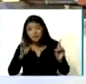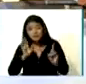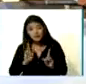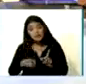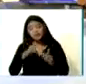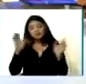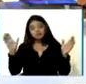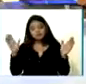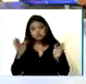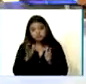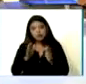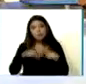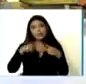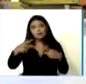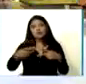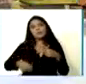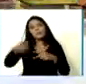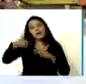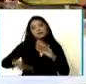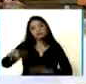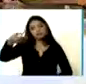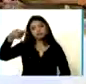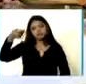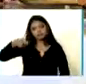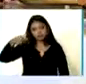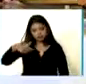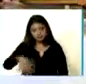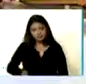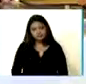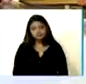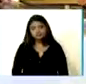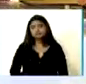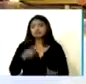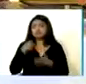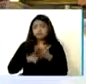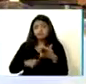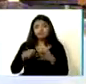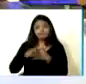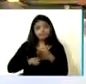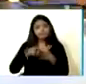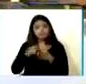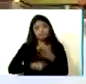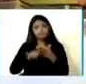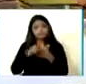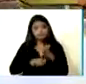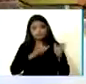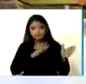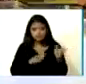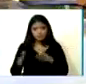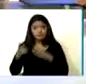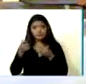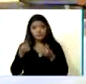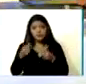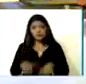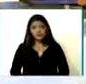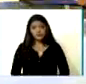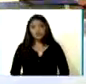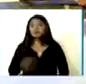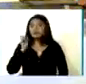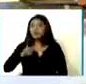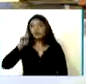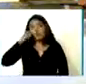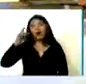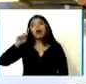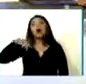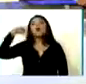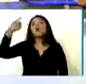la producción y subir los precios. Esto es parte de una agenda incansable, sí, que se ha realizado para estabilizar los precios de este crudo. Y hay que recordar que ya la próxima